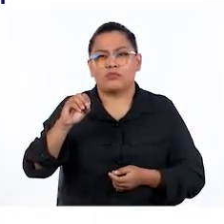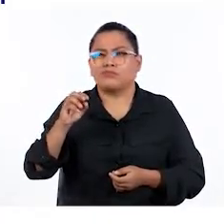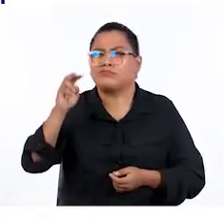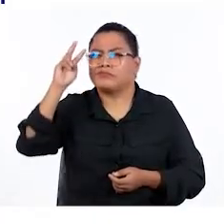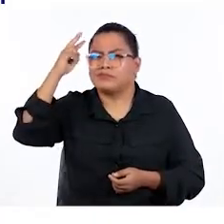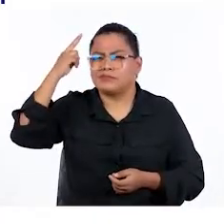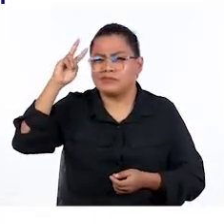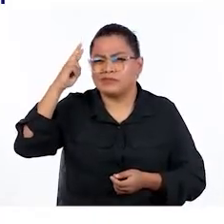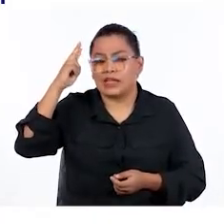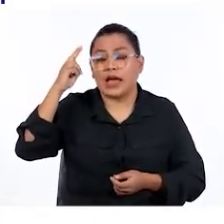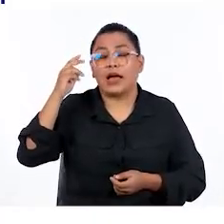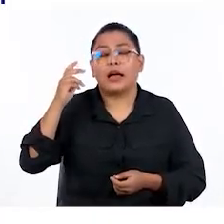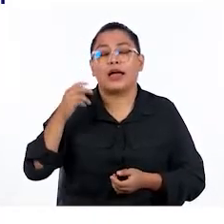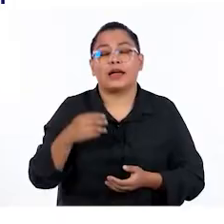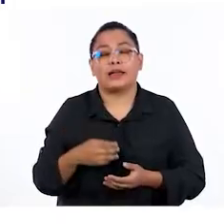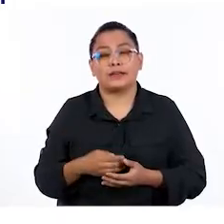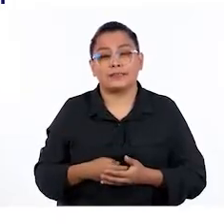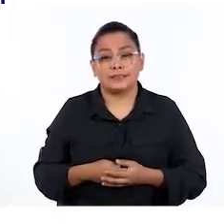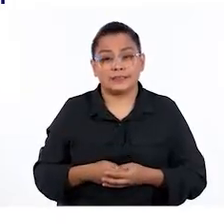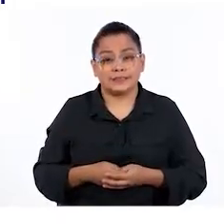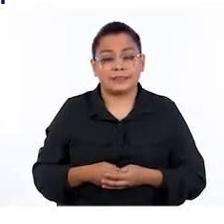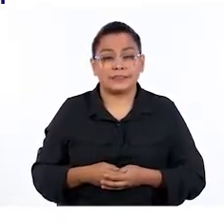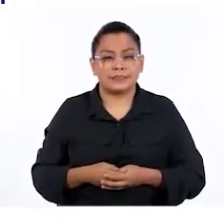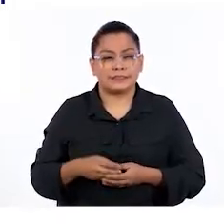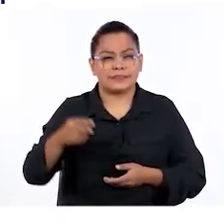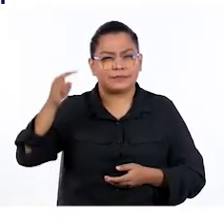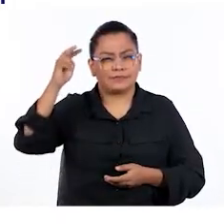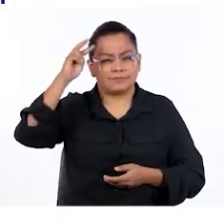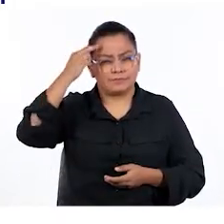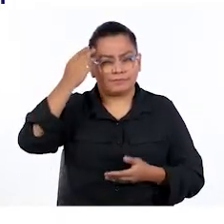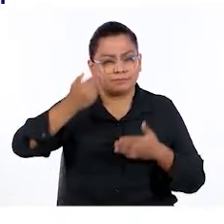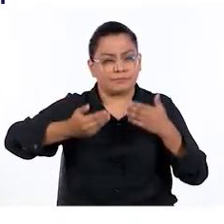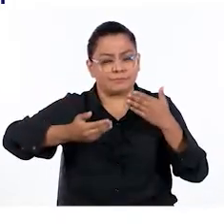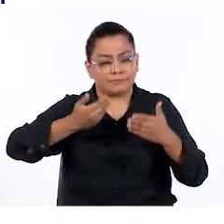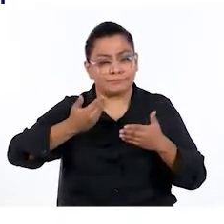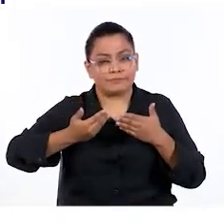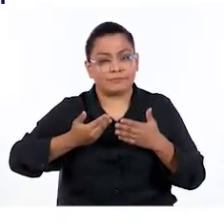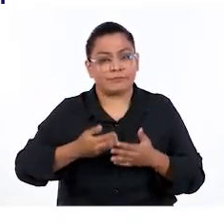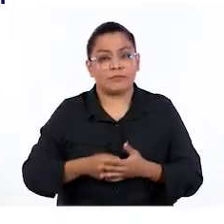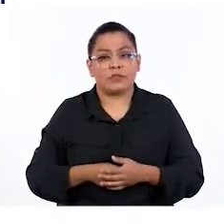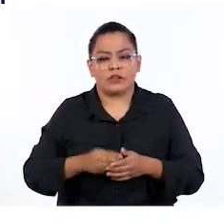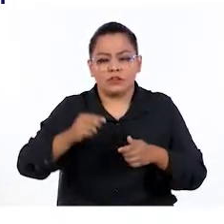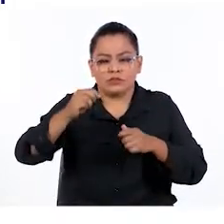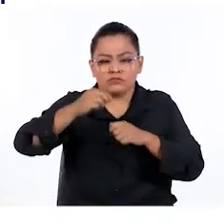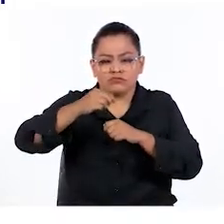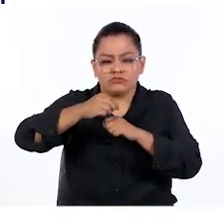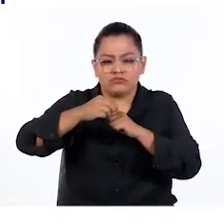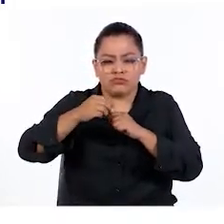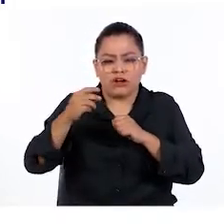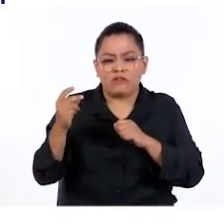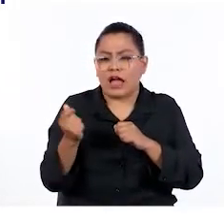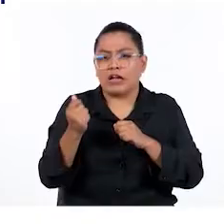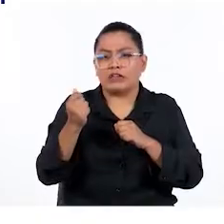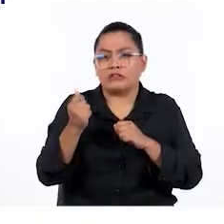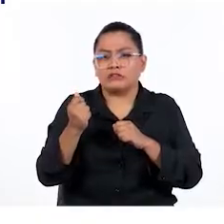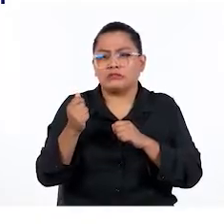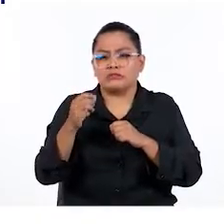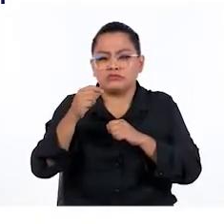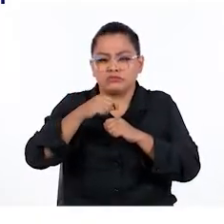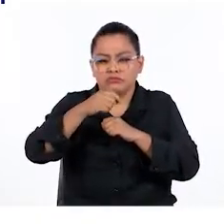anabolismo? Pues el anabolismo consiste en tomar moléculas simples y